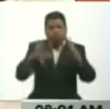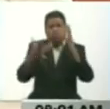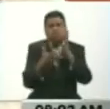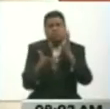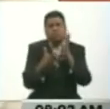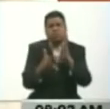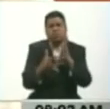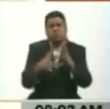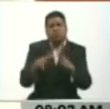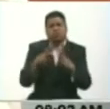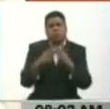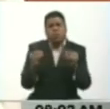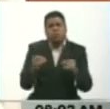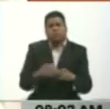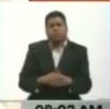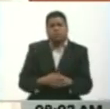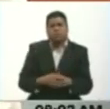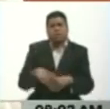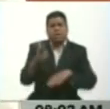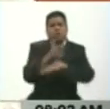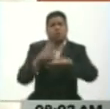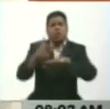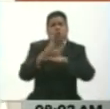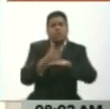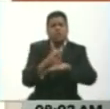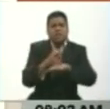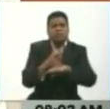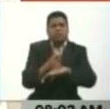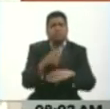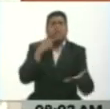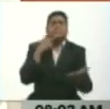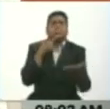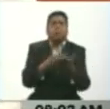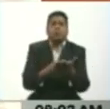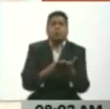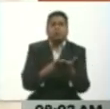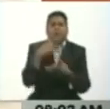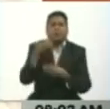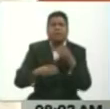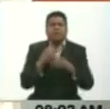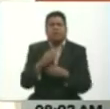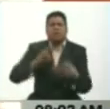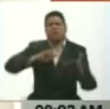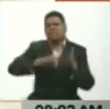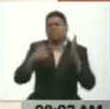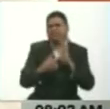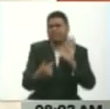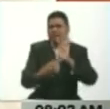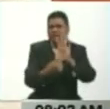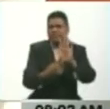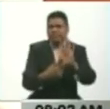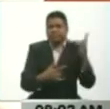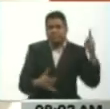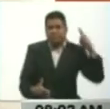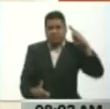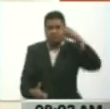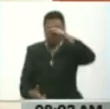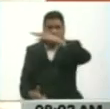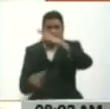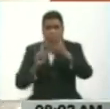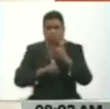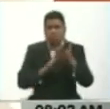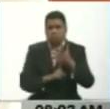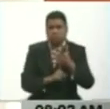ilusión en Venezuela ha hecho el gobierno de Estados Unidos y una propuesta para hacerlo. ¿Qué significa ese avión? Esa historia